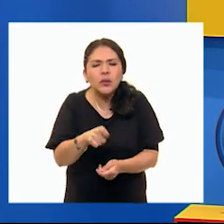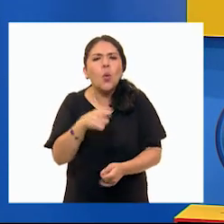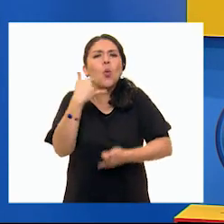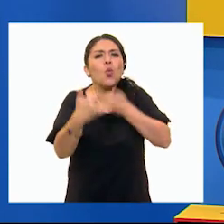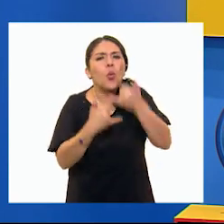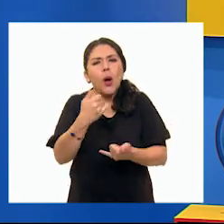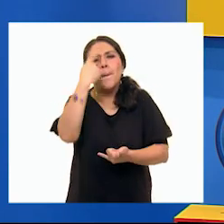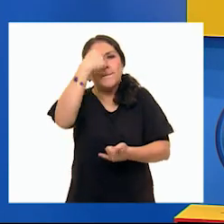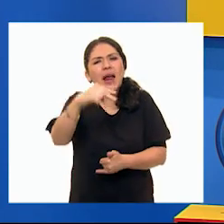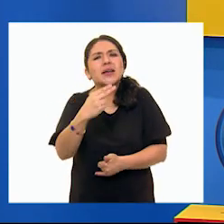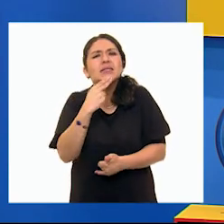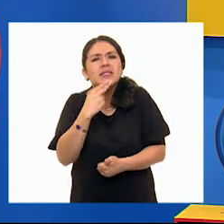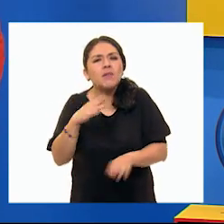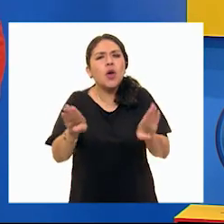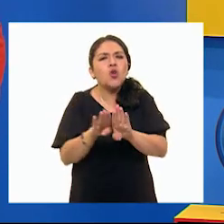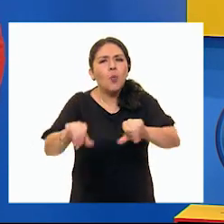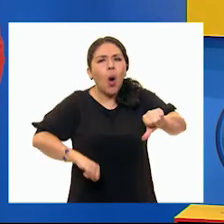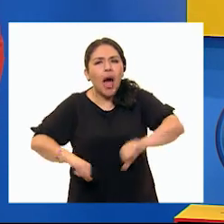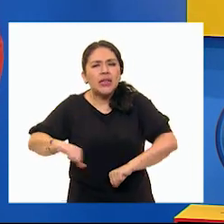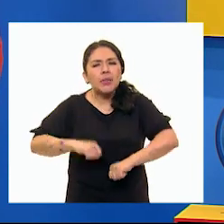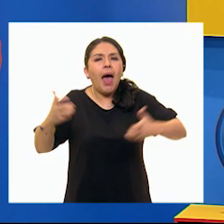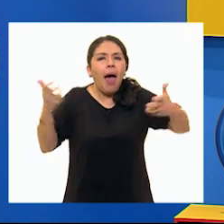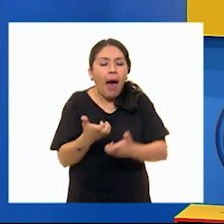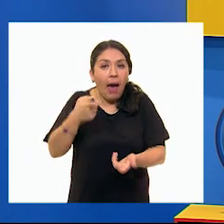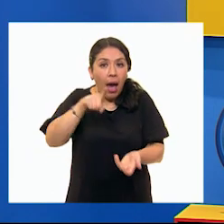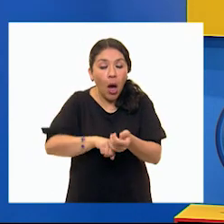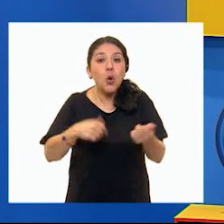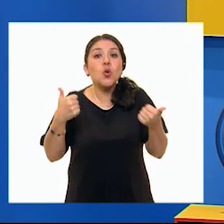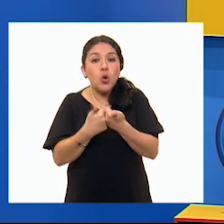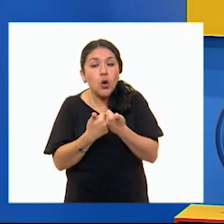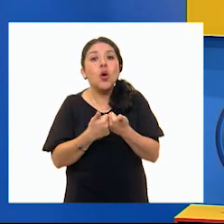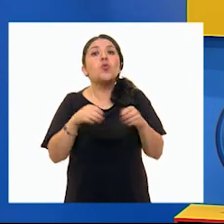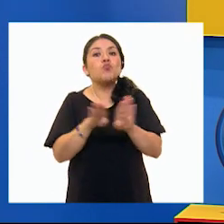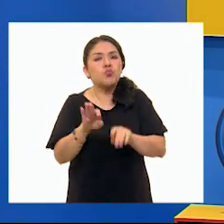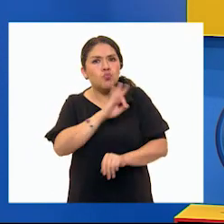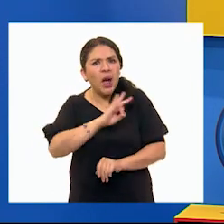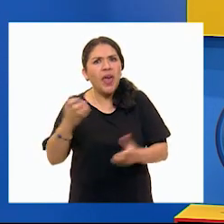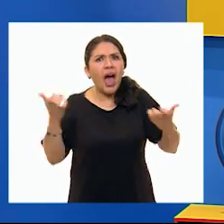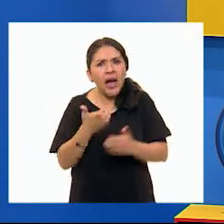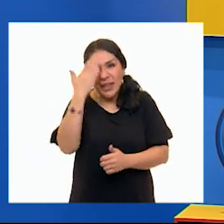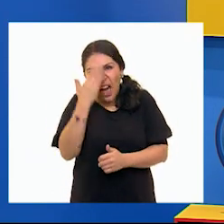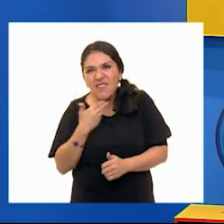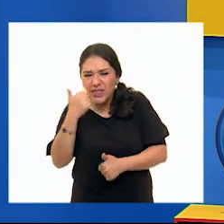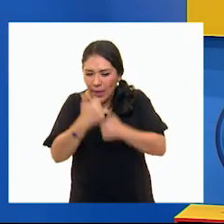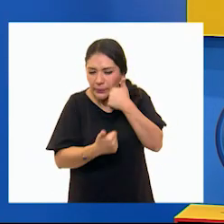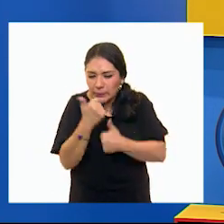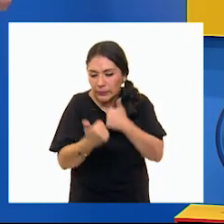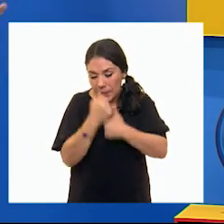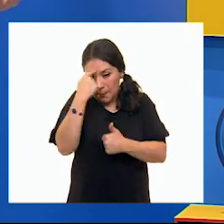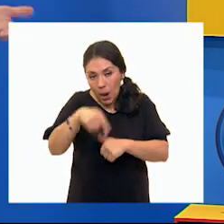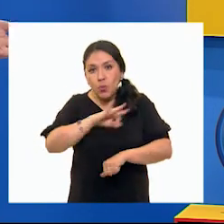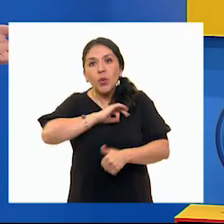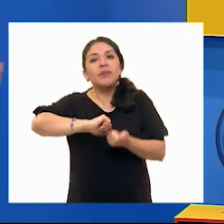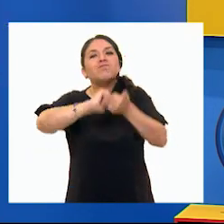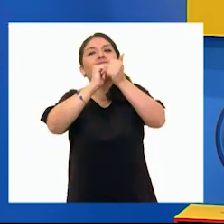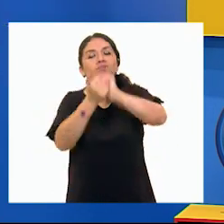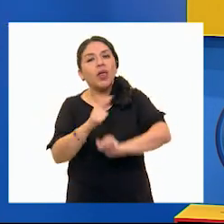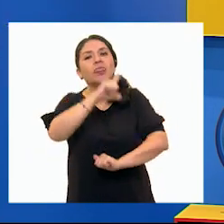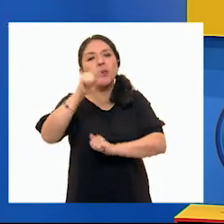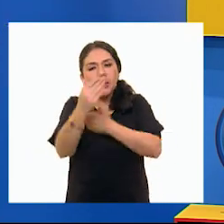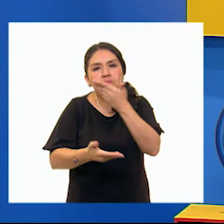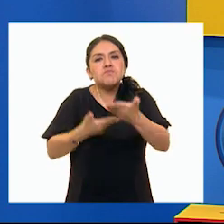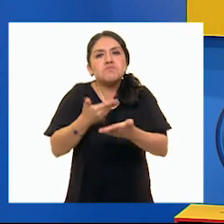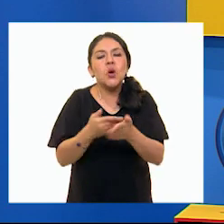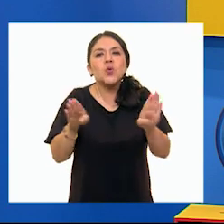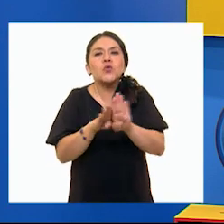las acciones y estrategias que desarrollan, así como de las actitudes, valores que manifiestan, para que puedan generar propuestas y